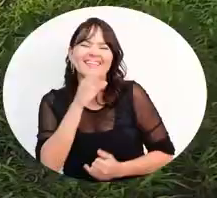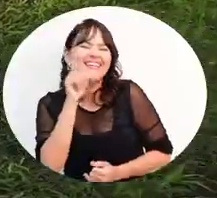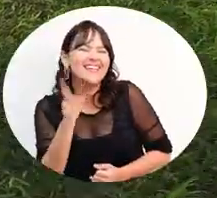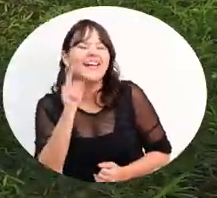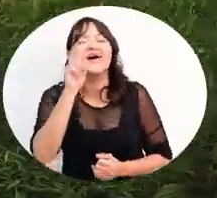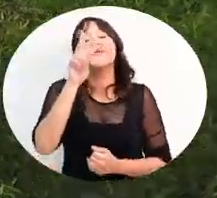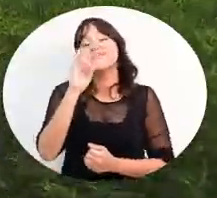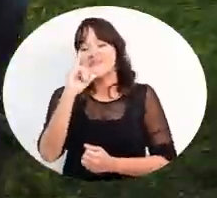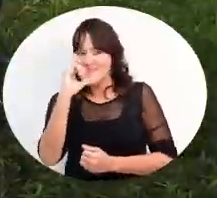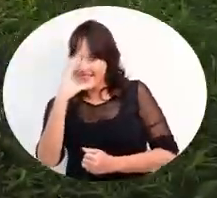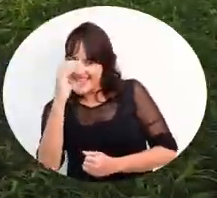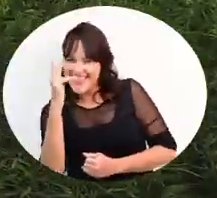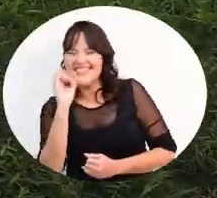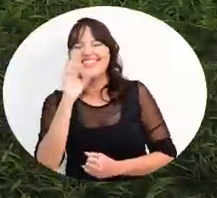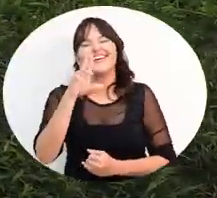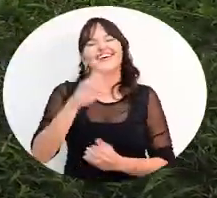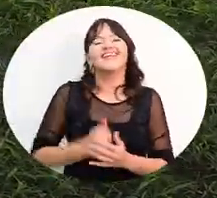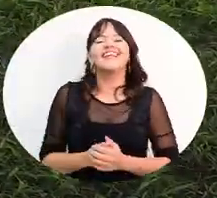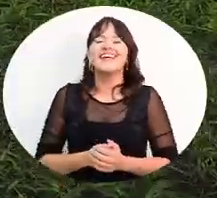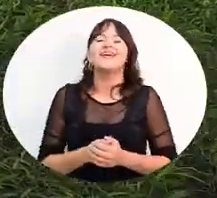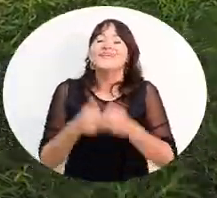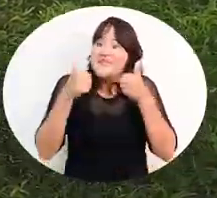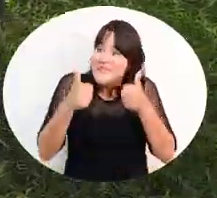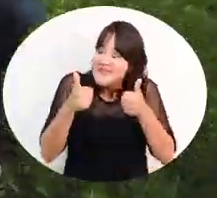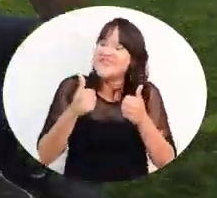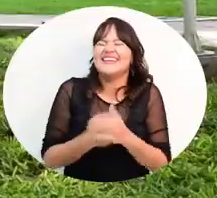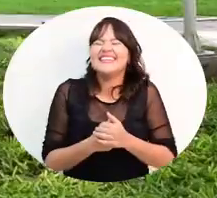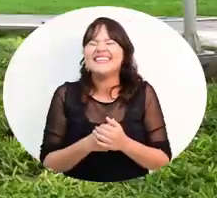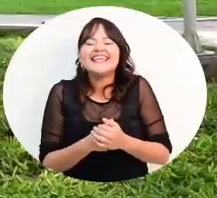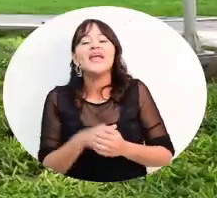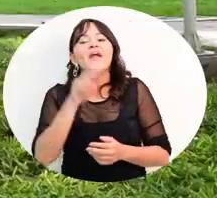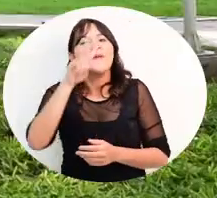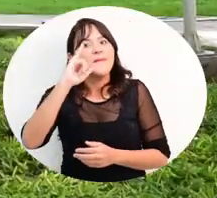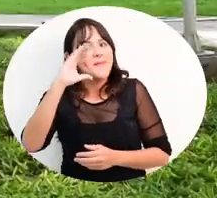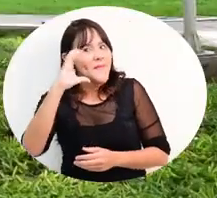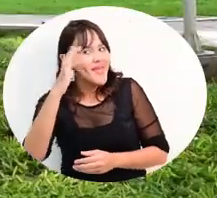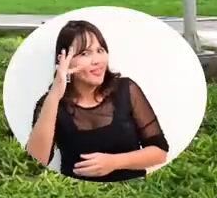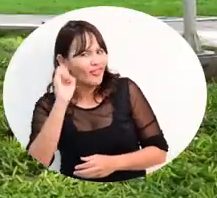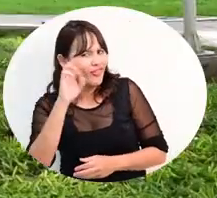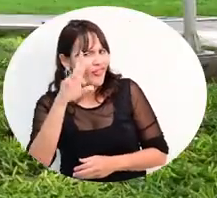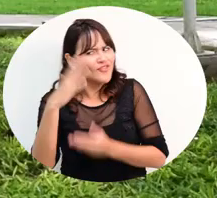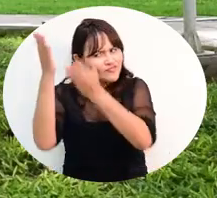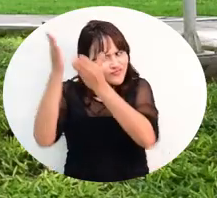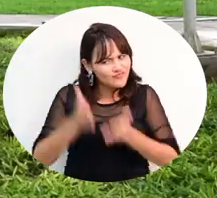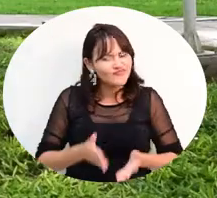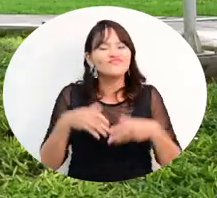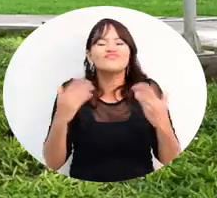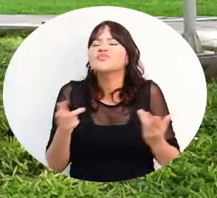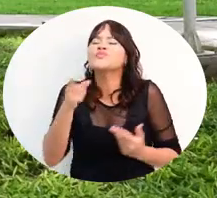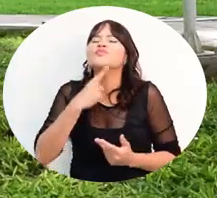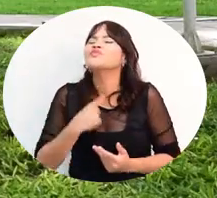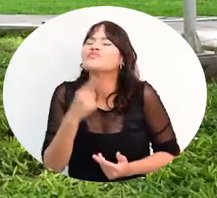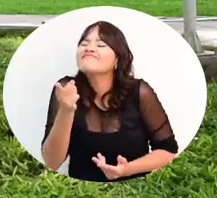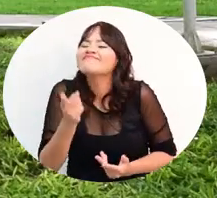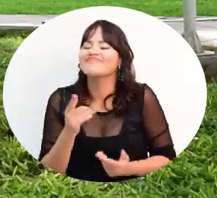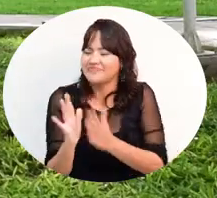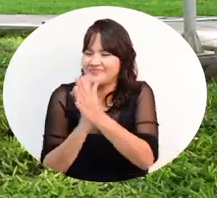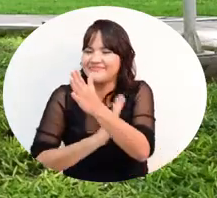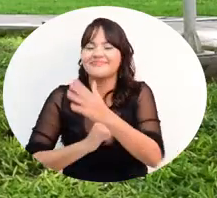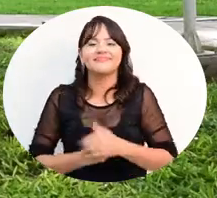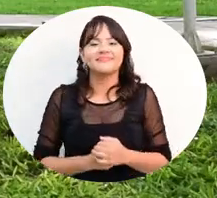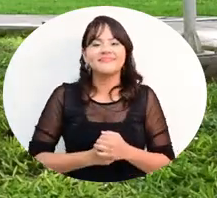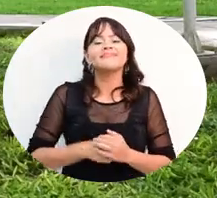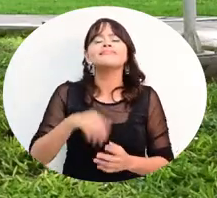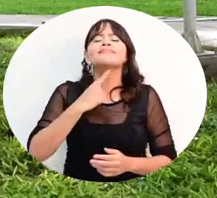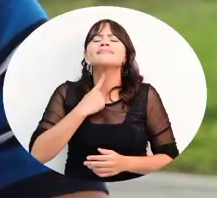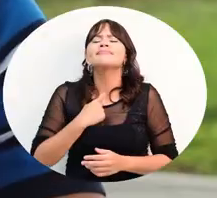Aquí va. ¡Hoy estamos con... Víctor! ¡Bien! Víctor, bienvenido. Muchas gracias, Felipe. Cuéntanos a ti qué te gusta, qué